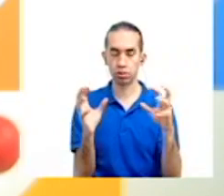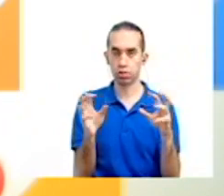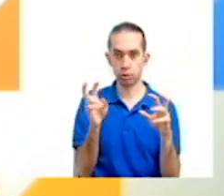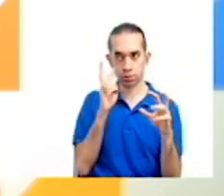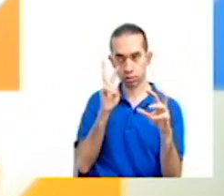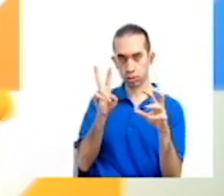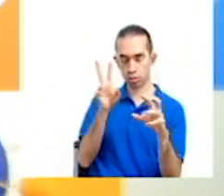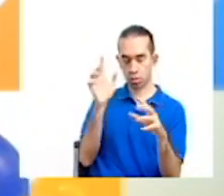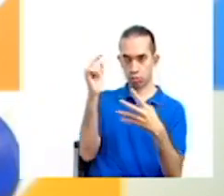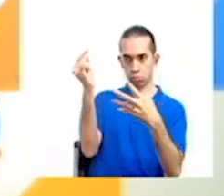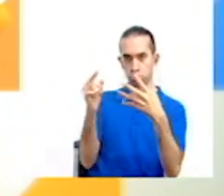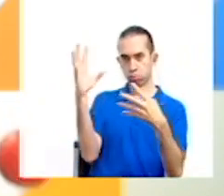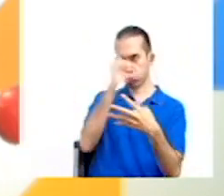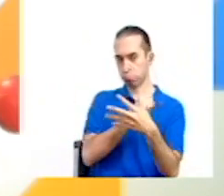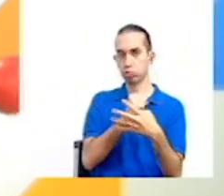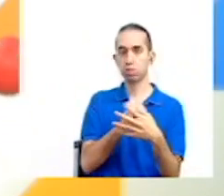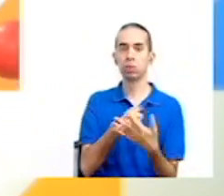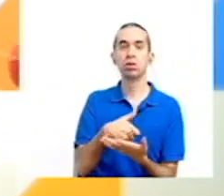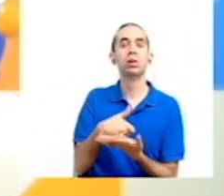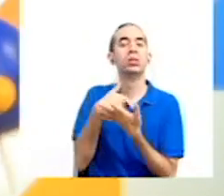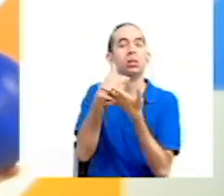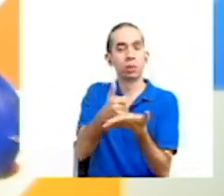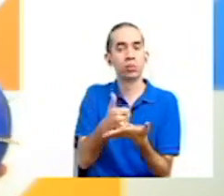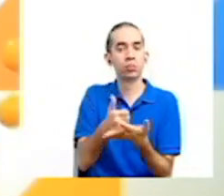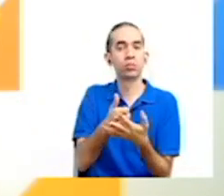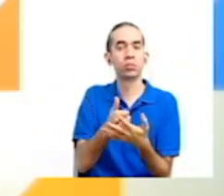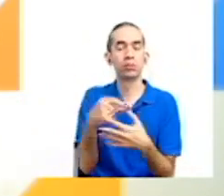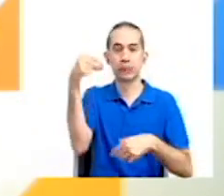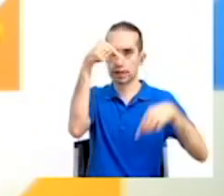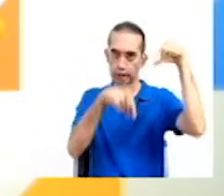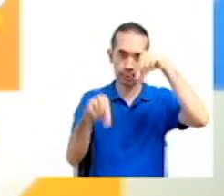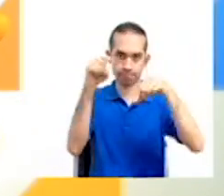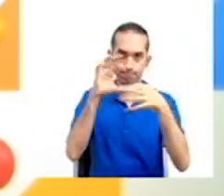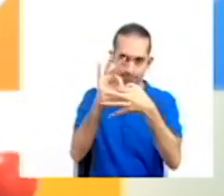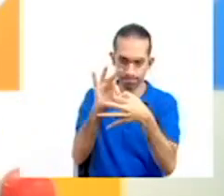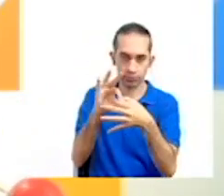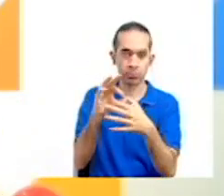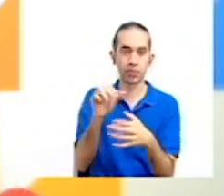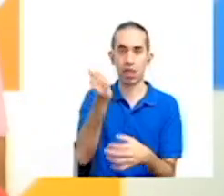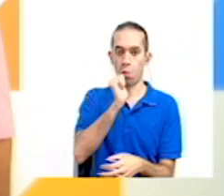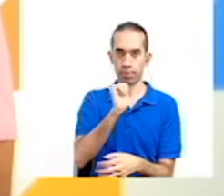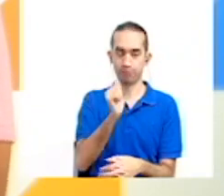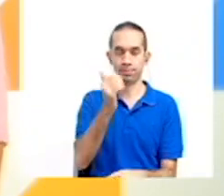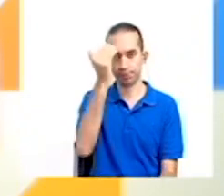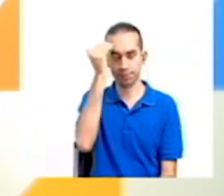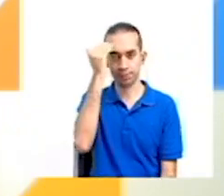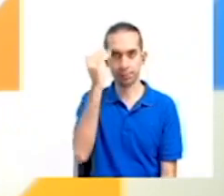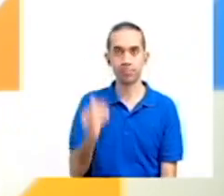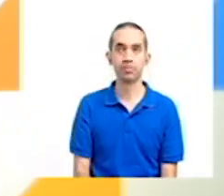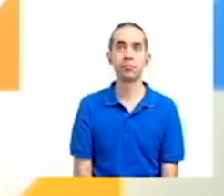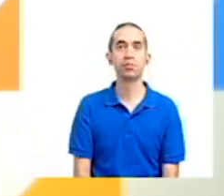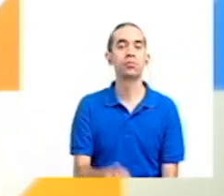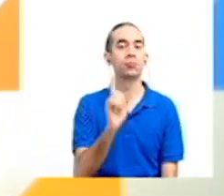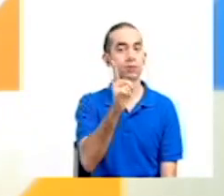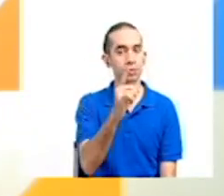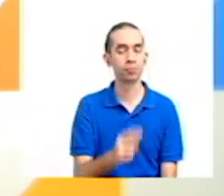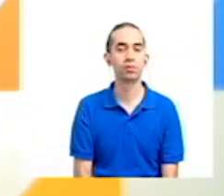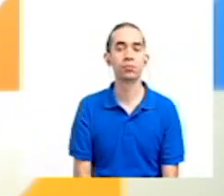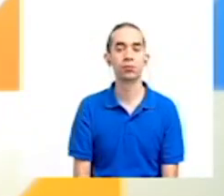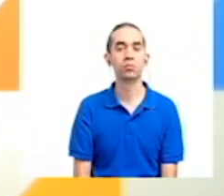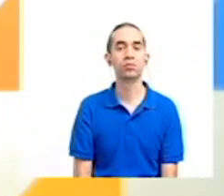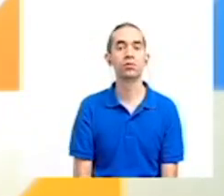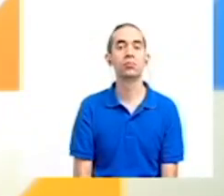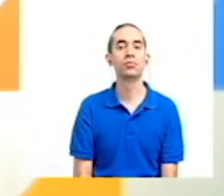que podamos ver de estas. Esto nos va a ayudar a ver muchas cosas de química con solamente la molécula del agua. Ahora, ¿qué necesitamos